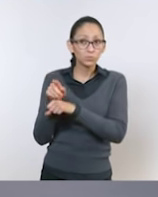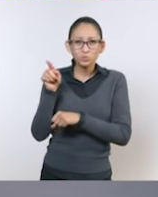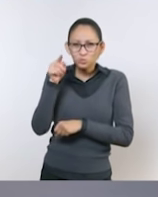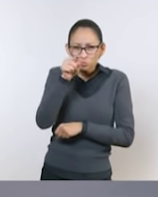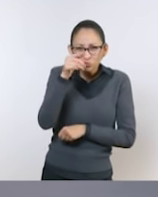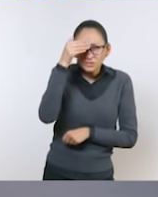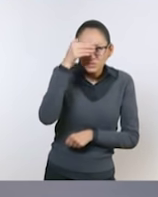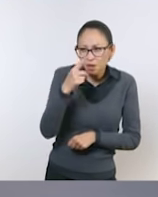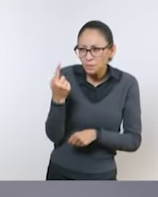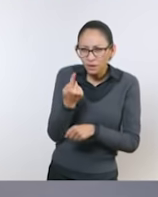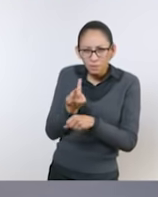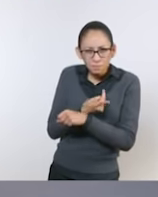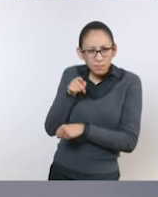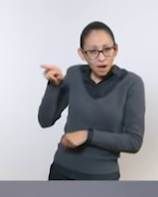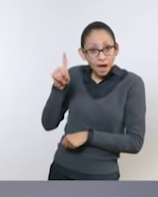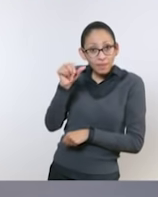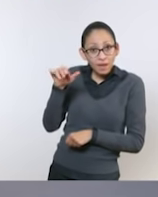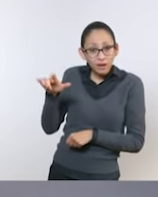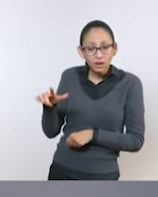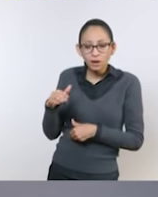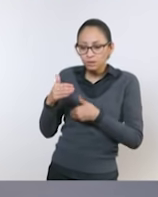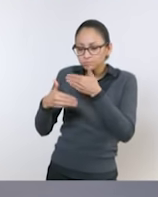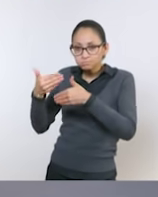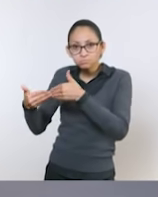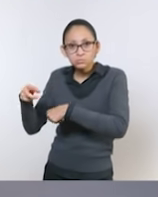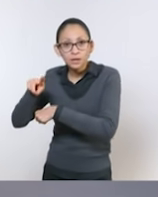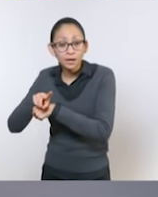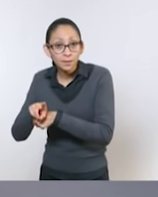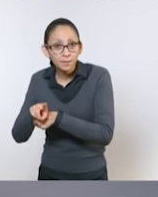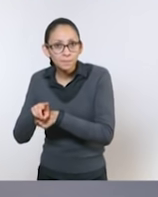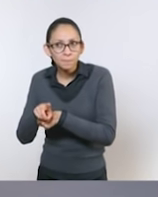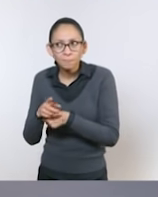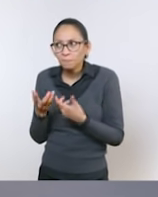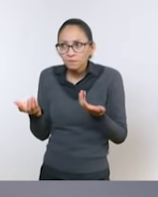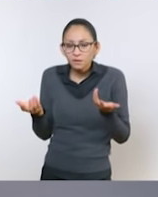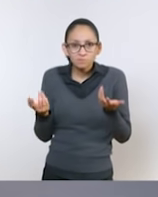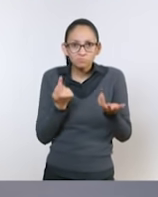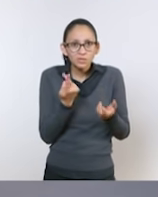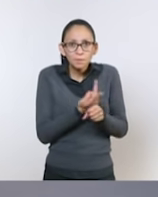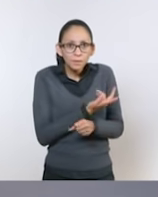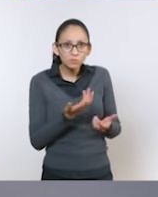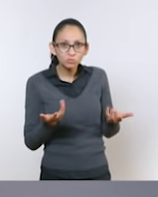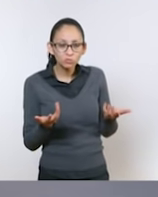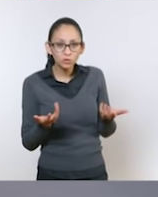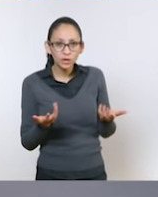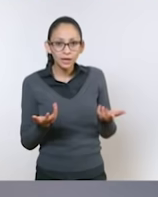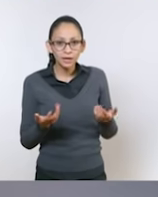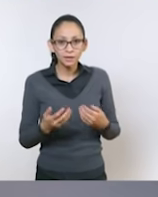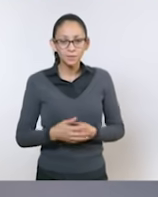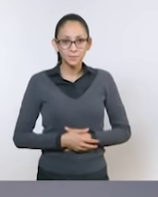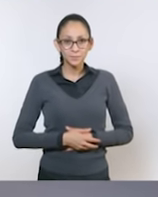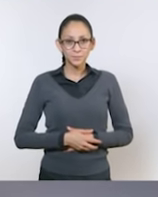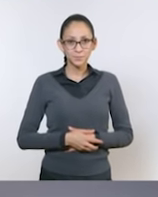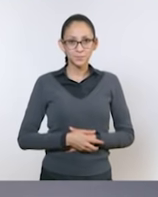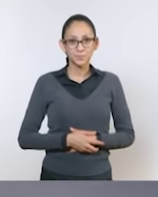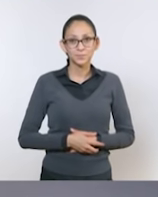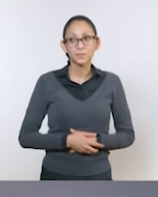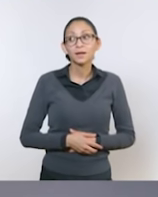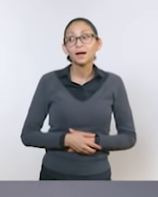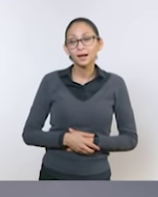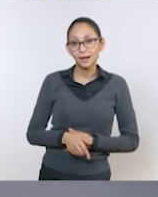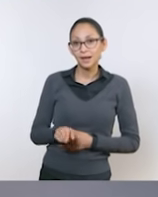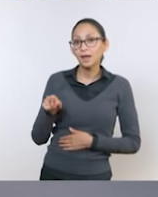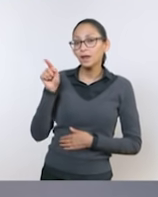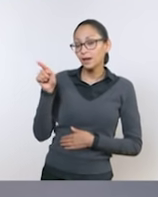influenza. ¿Saben qué le pasó a Daniel unos días después? ¿Qué le pasó?